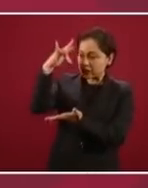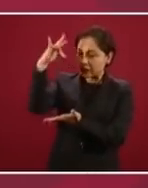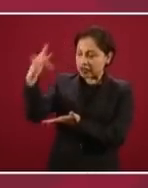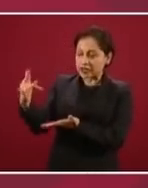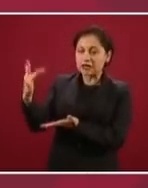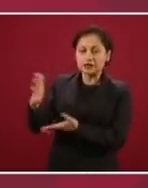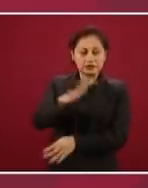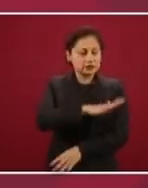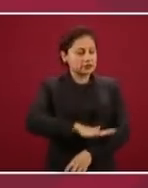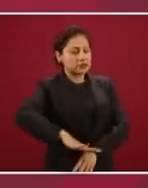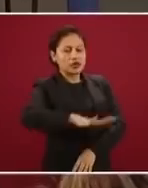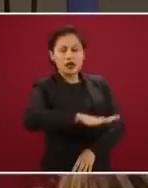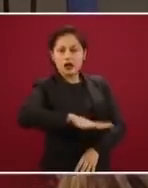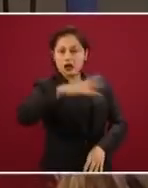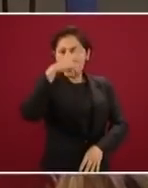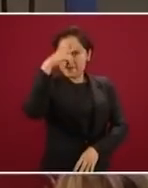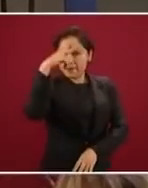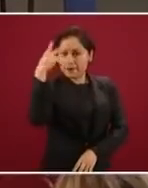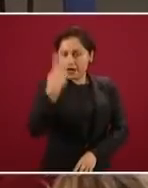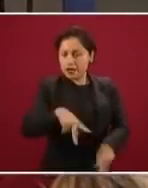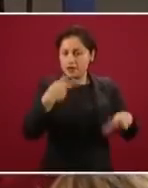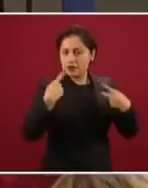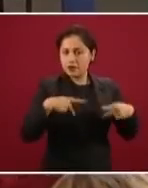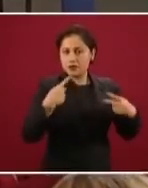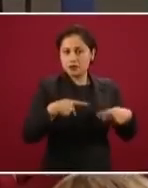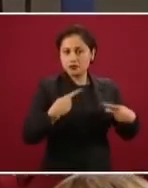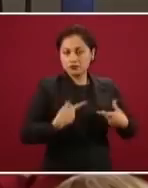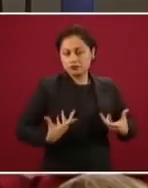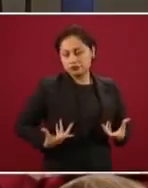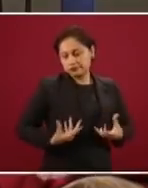pueblo de mexico el que